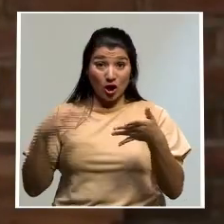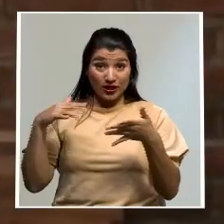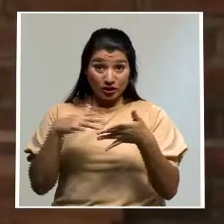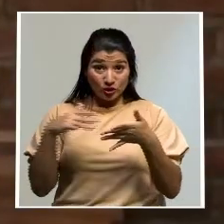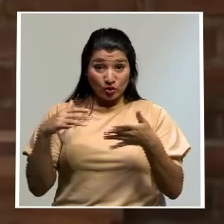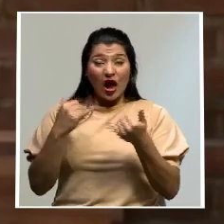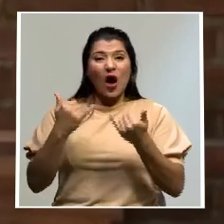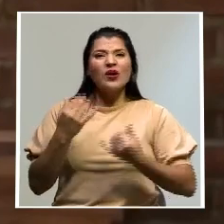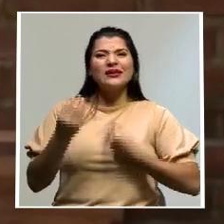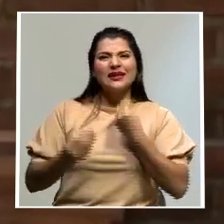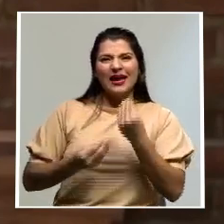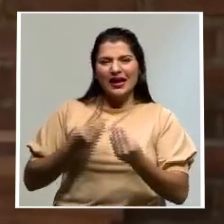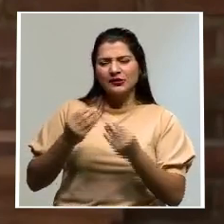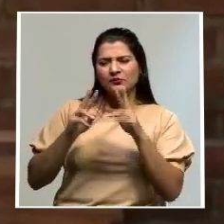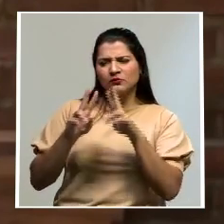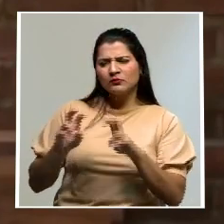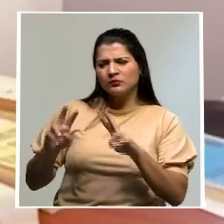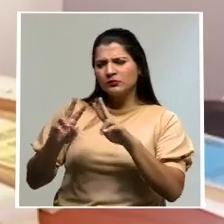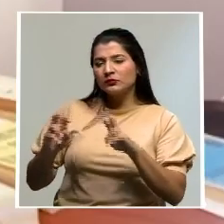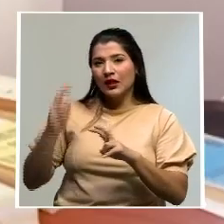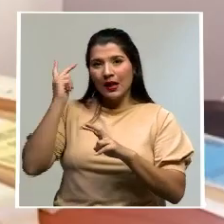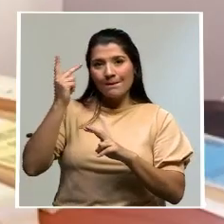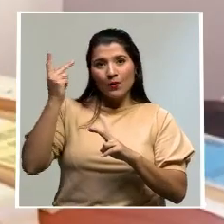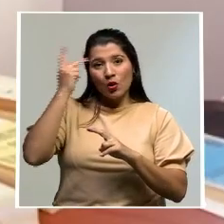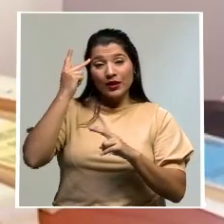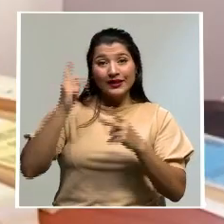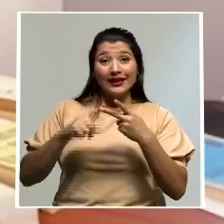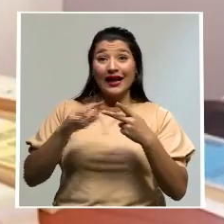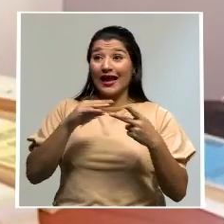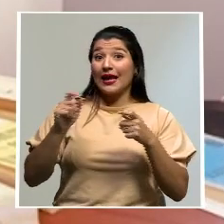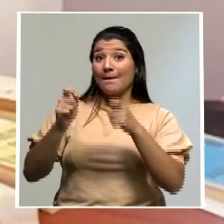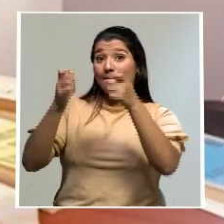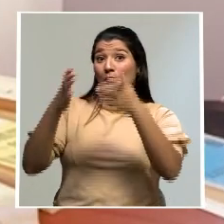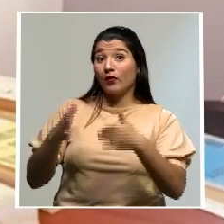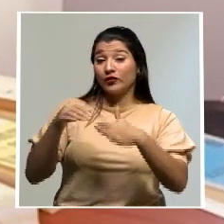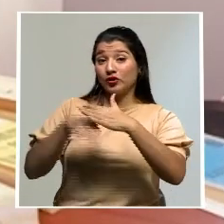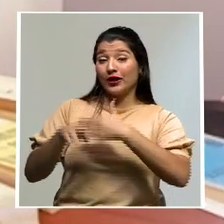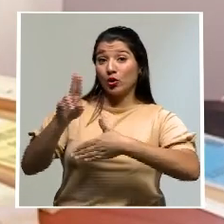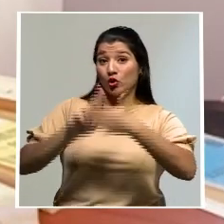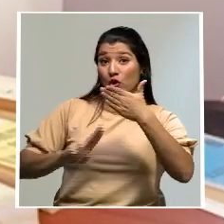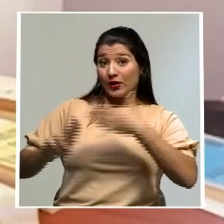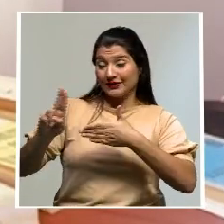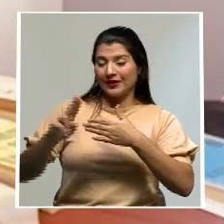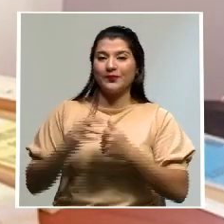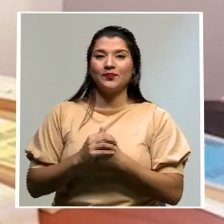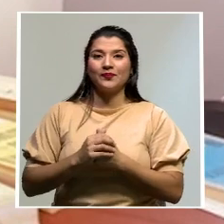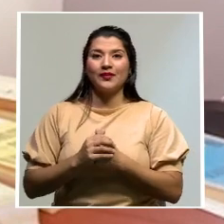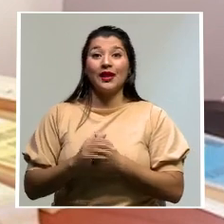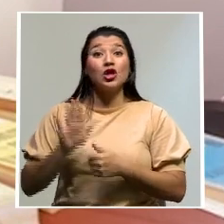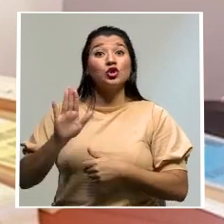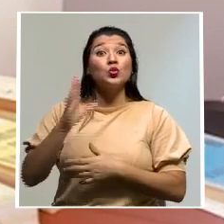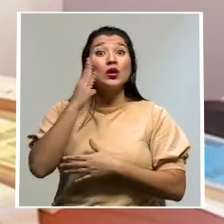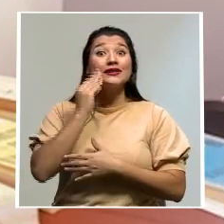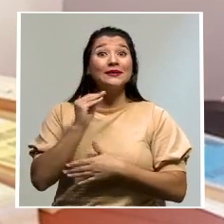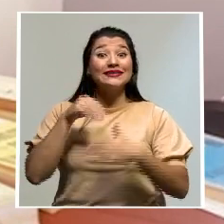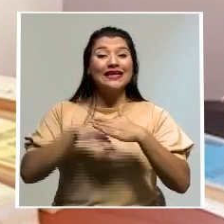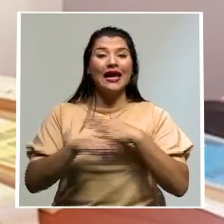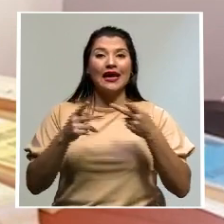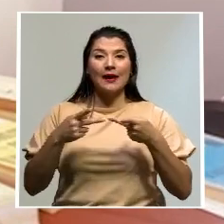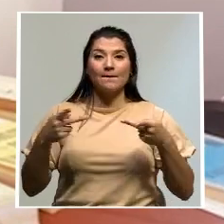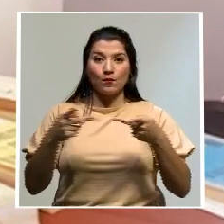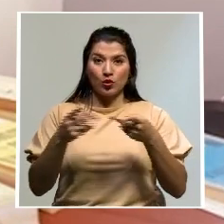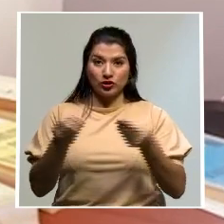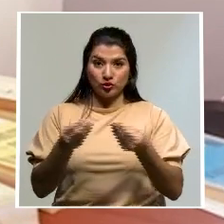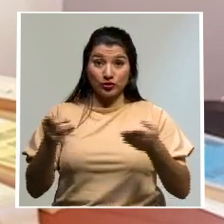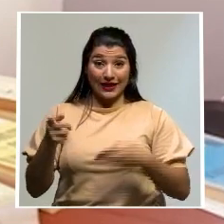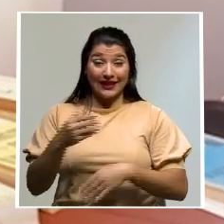se dedica al análisis político y la docencia universitaria. Dentro de su experiencia en cargos públicos, fue director